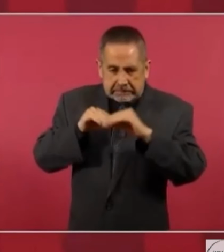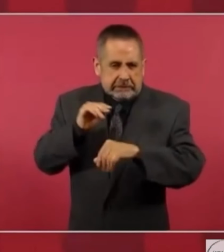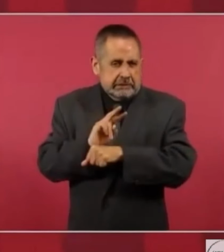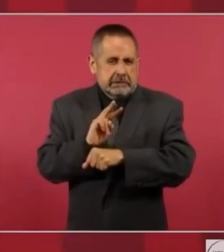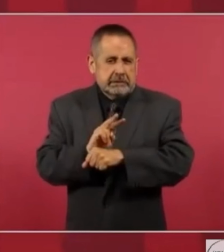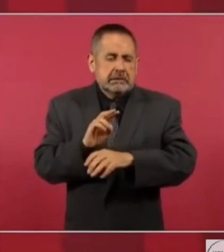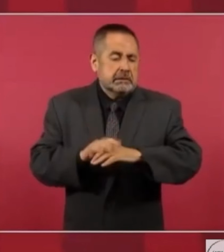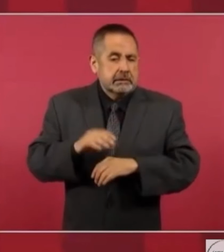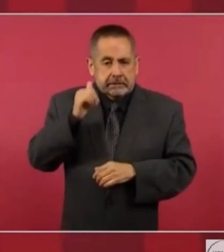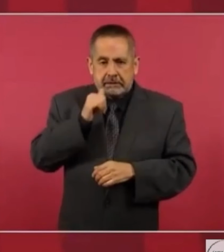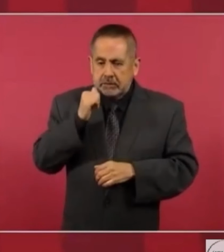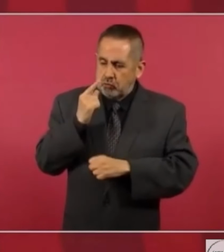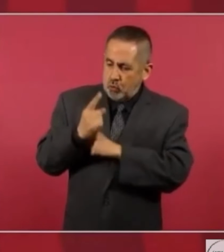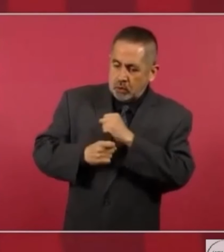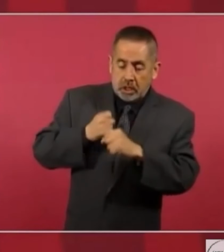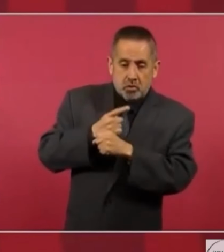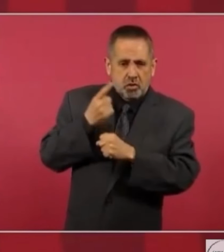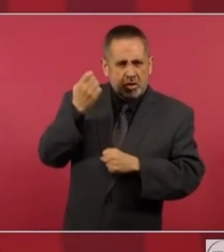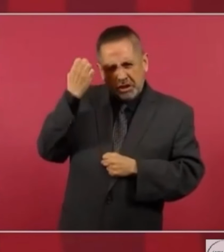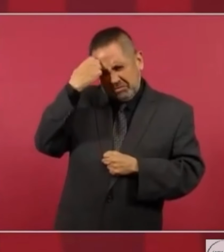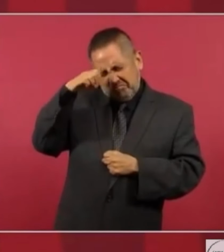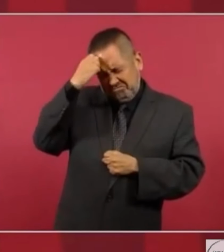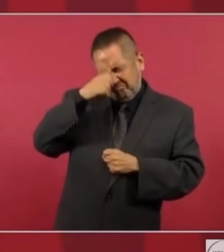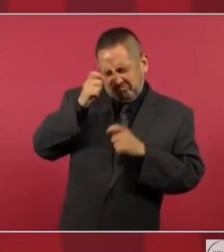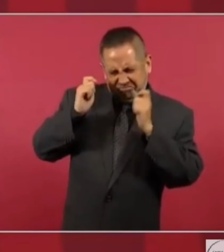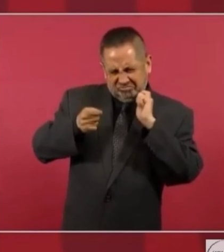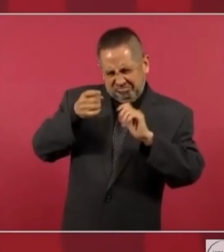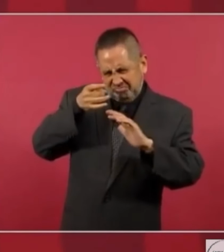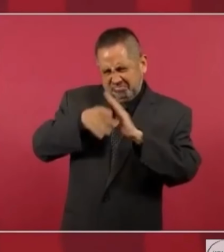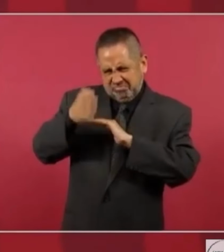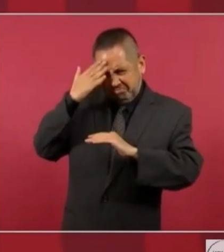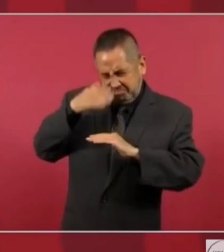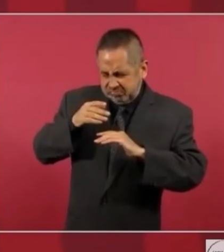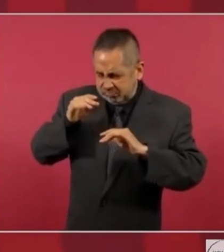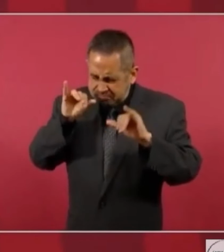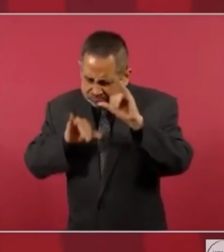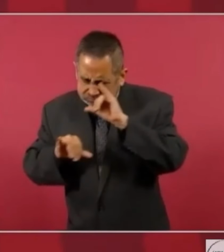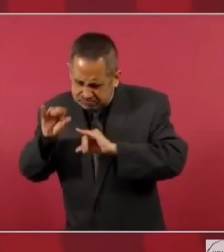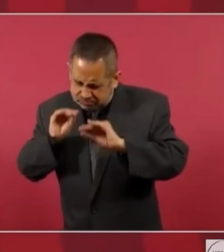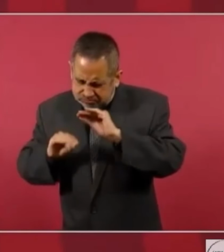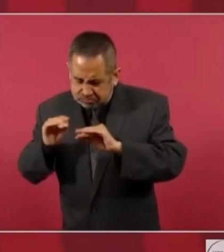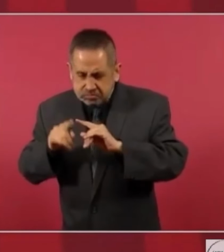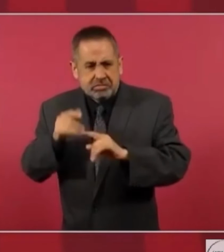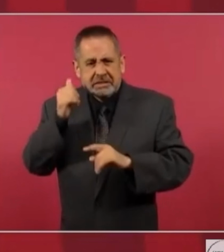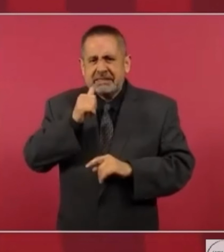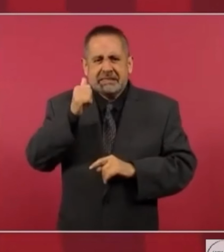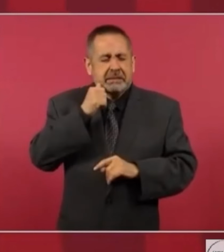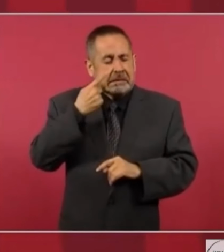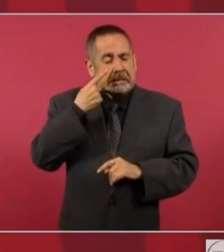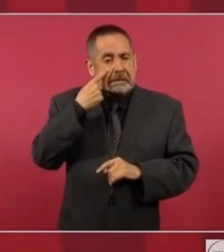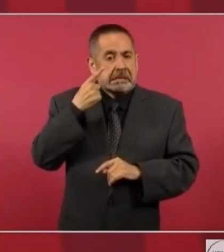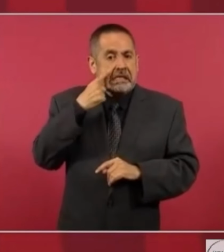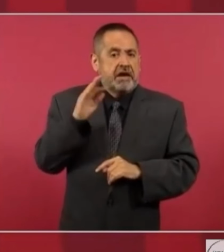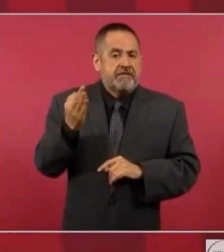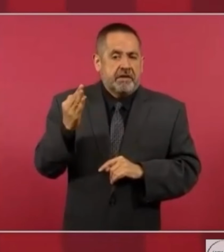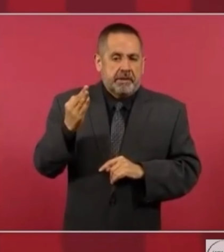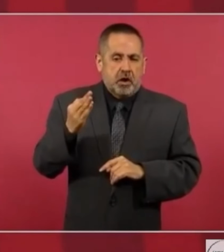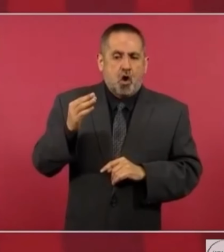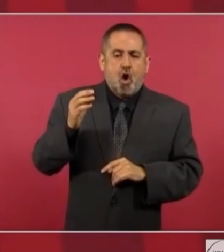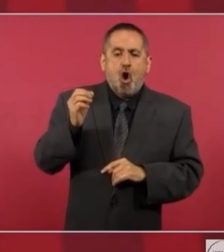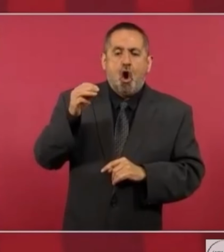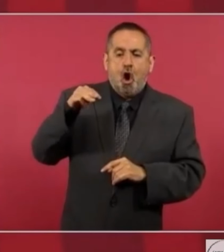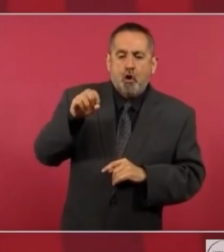son analizados por personas expertas y finalmente en febrero la Organización Mundial de la